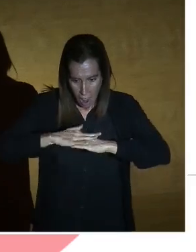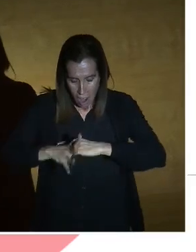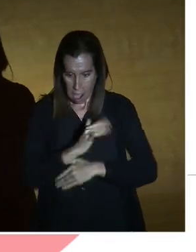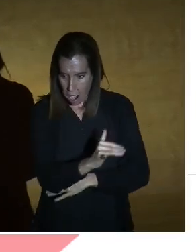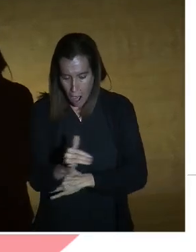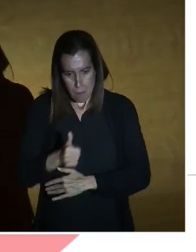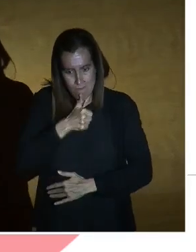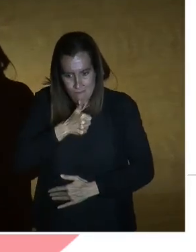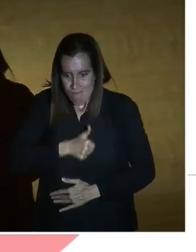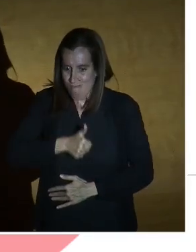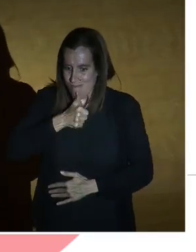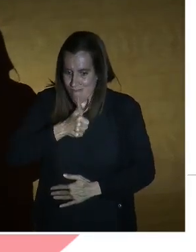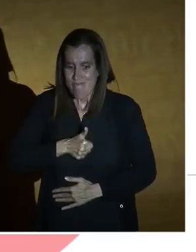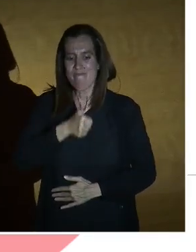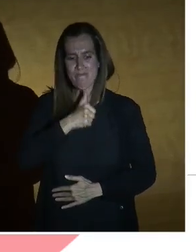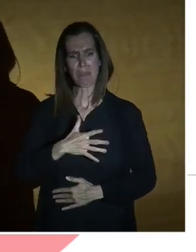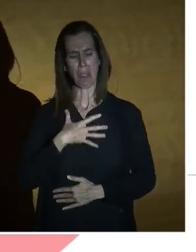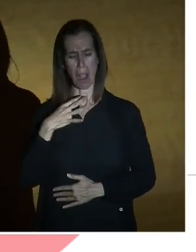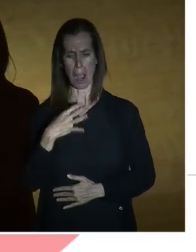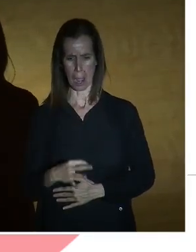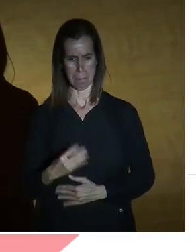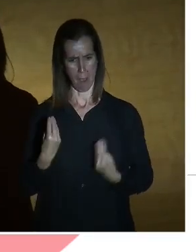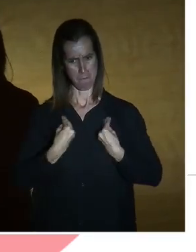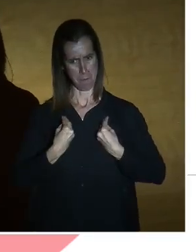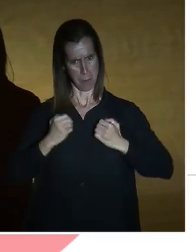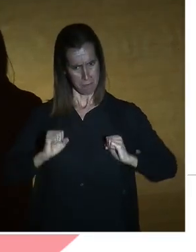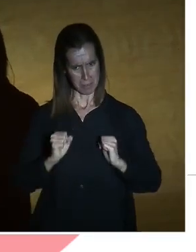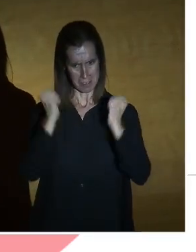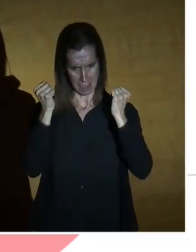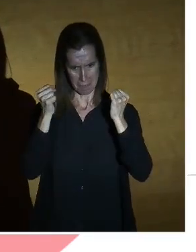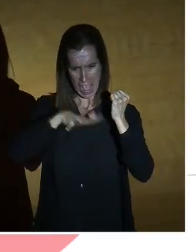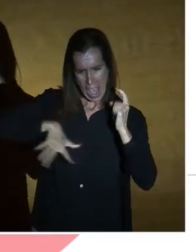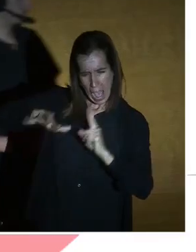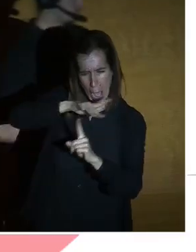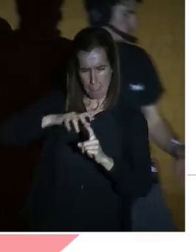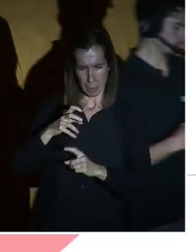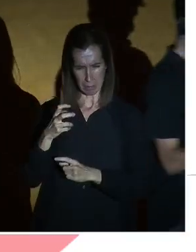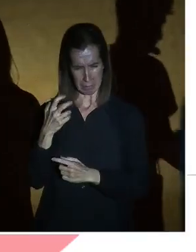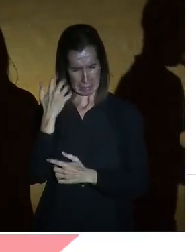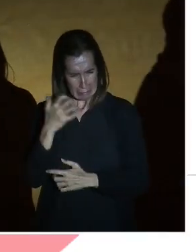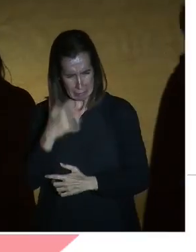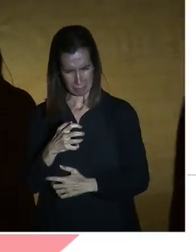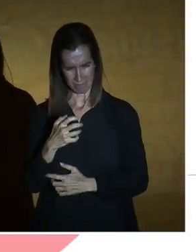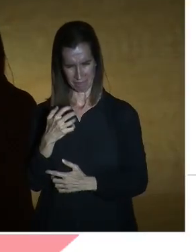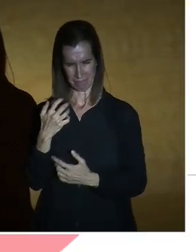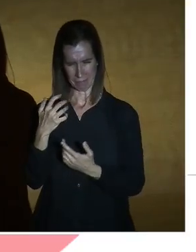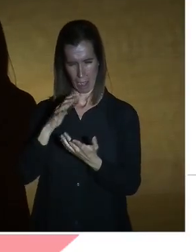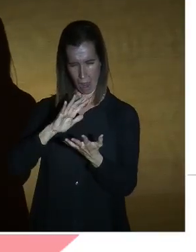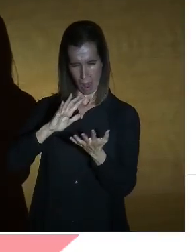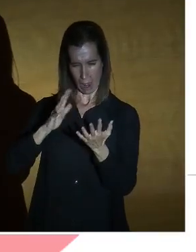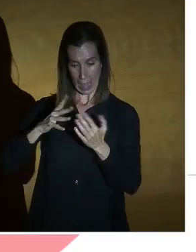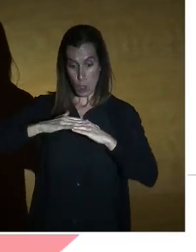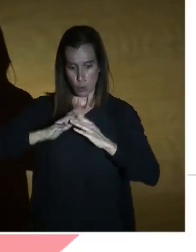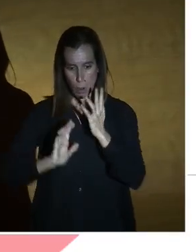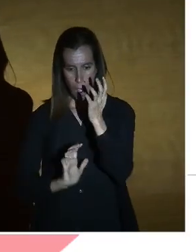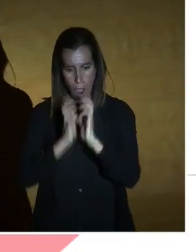están resistiendo y son capaces de sobrevivir y cambiar ese ambiente hostil, como son los suelos quemados, por